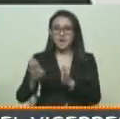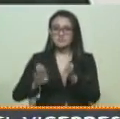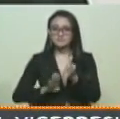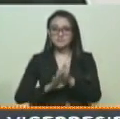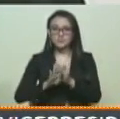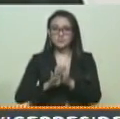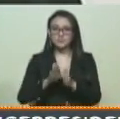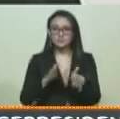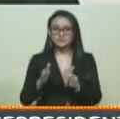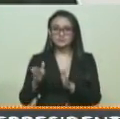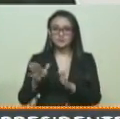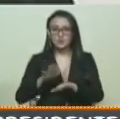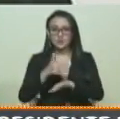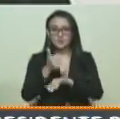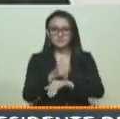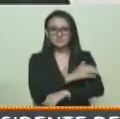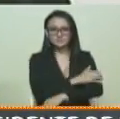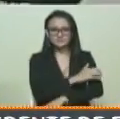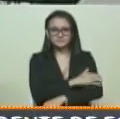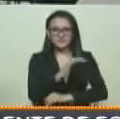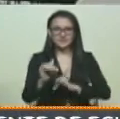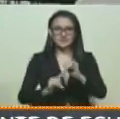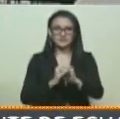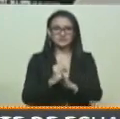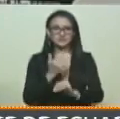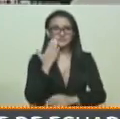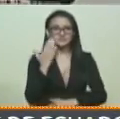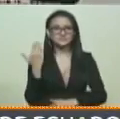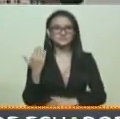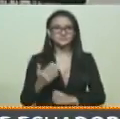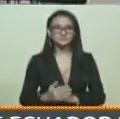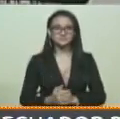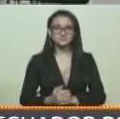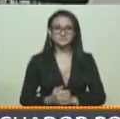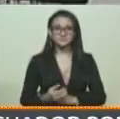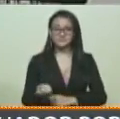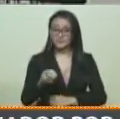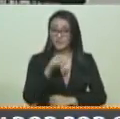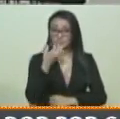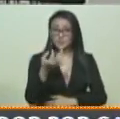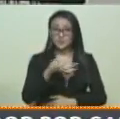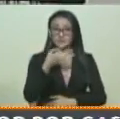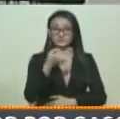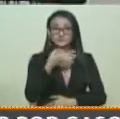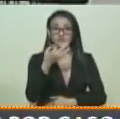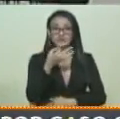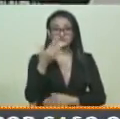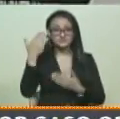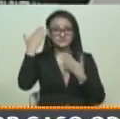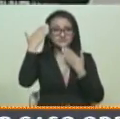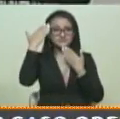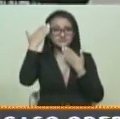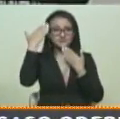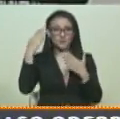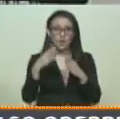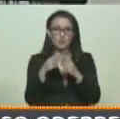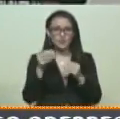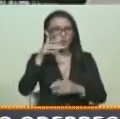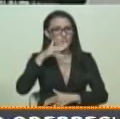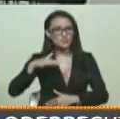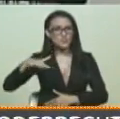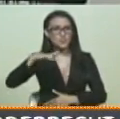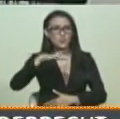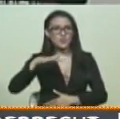que ejecuta la derecha nacional e internacional. Veamos. Muy buenas tardes. Saludamos a todo el pueblo de